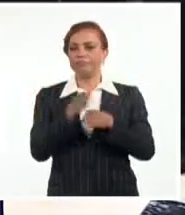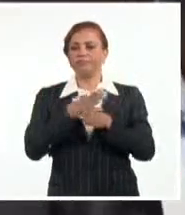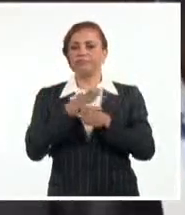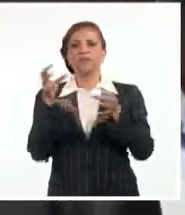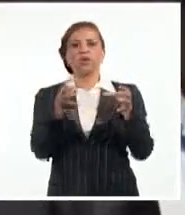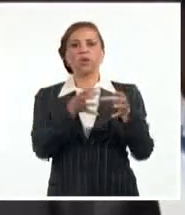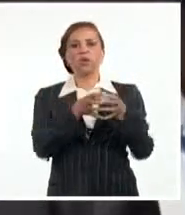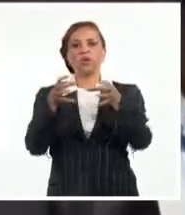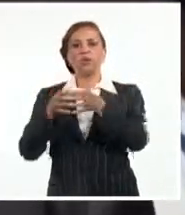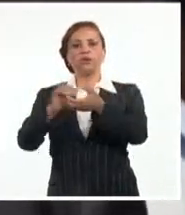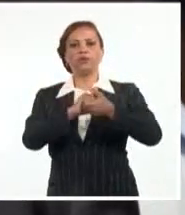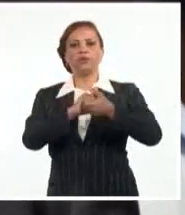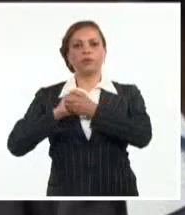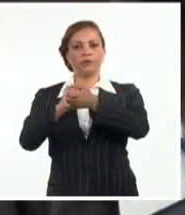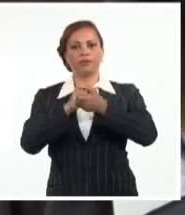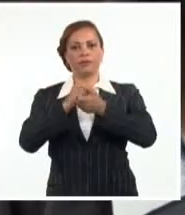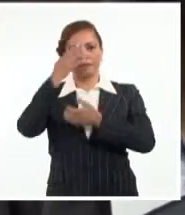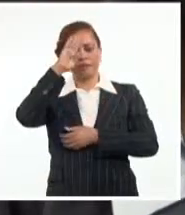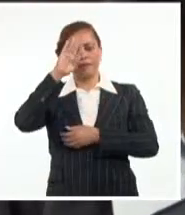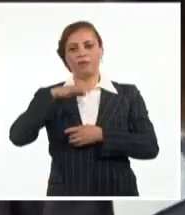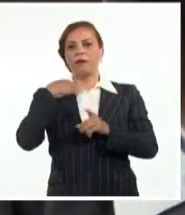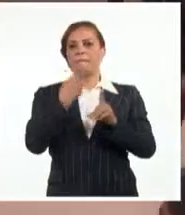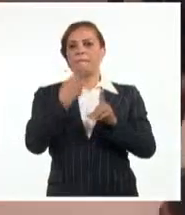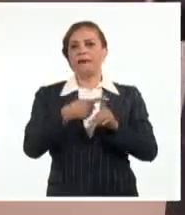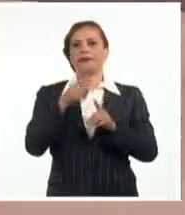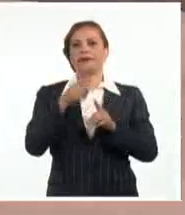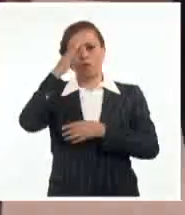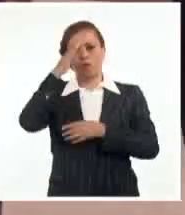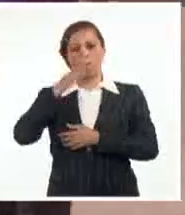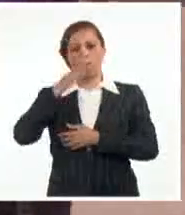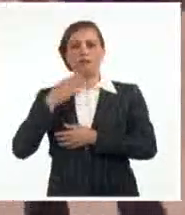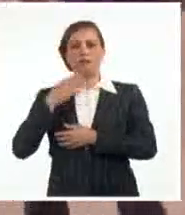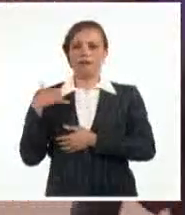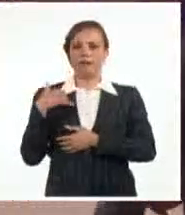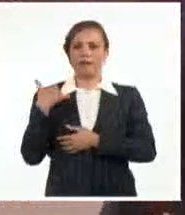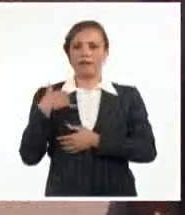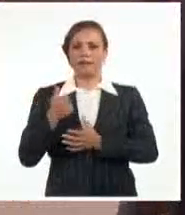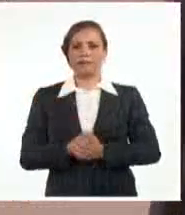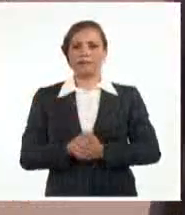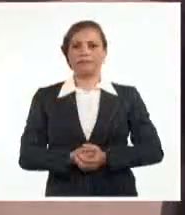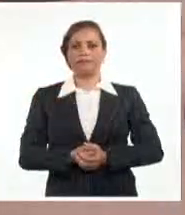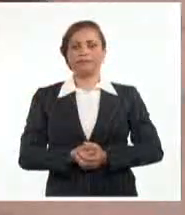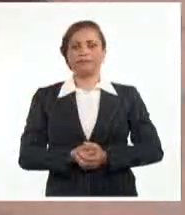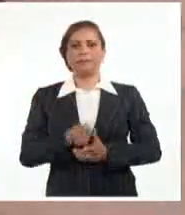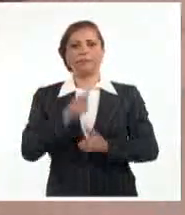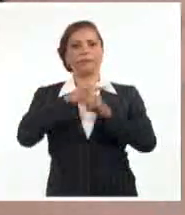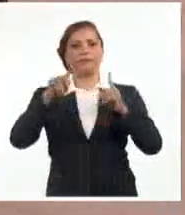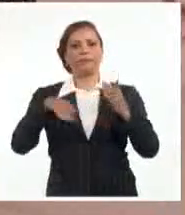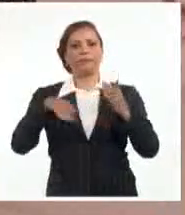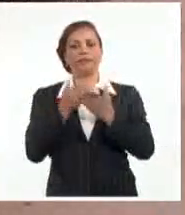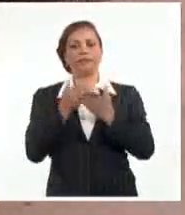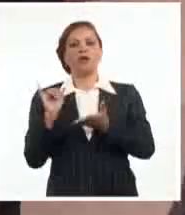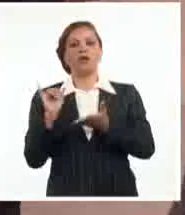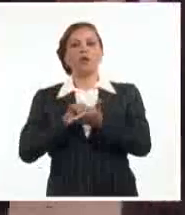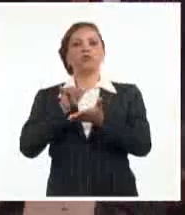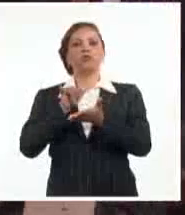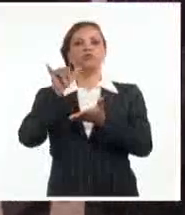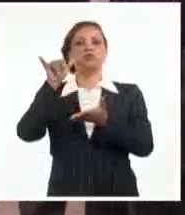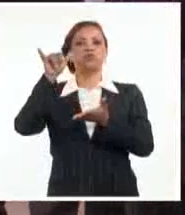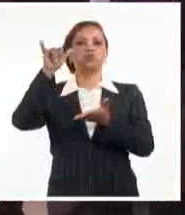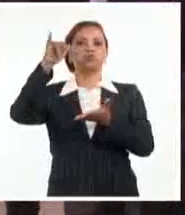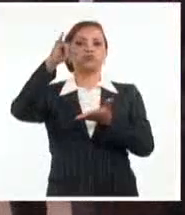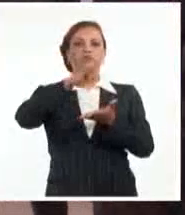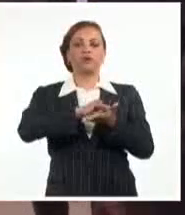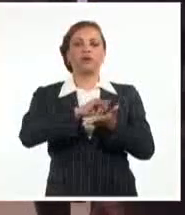de solidaridad con Cuba y también de los cubanos residentes en el país. Poco después del mediodía, el jefe de Estado emprendió el regreso a la patria tras dos